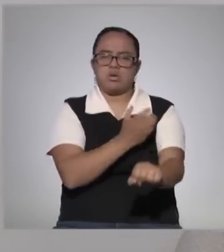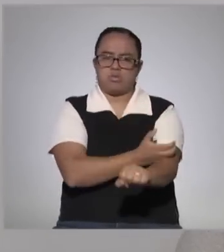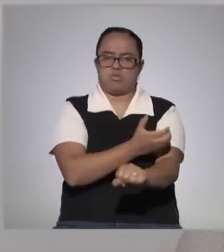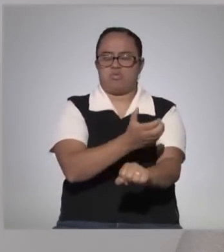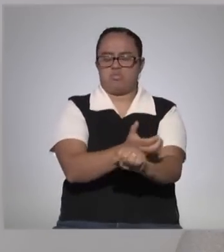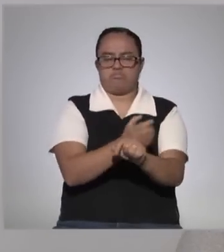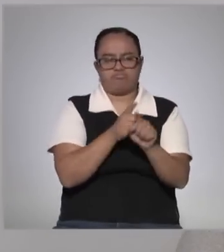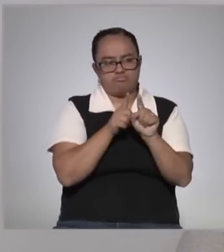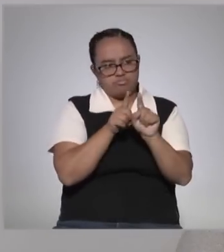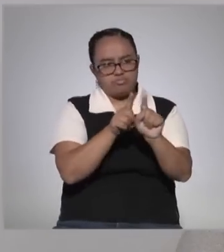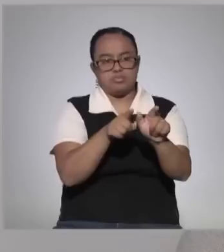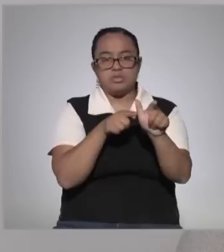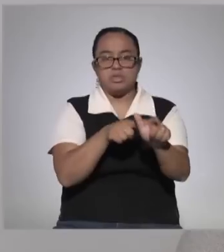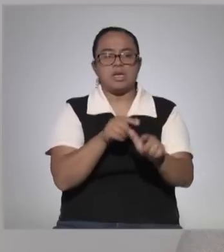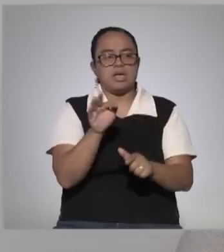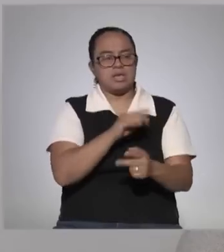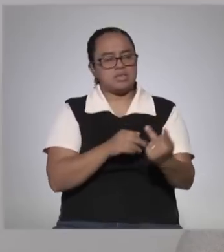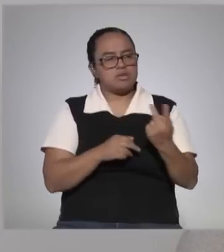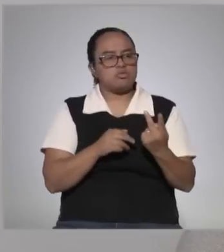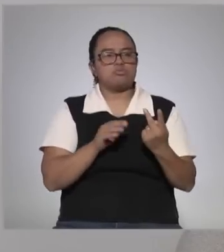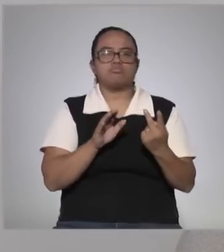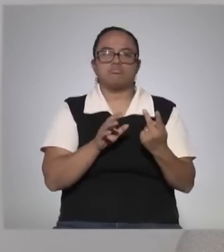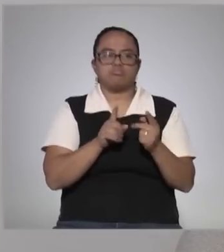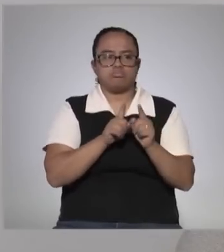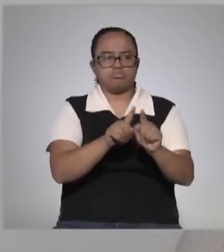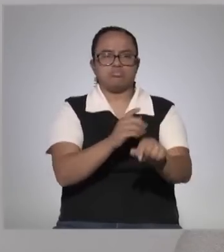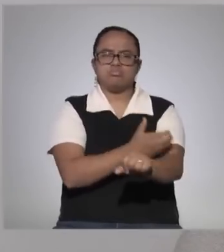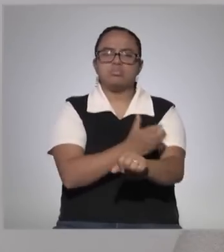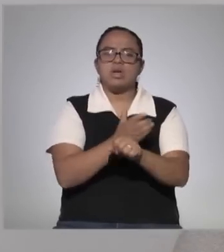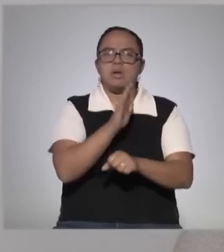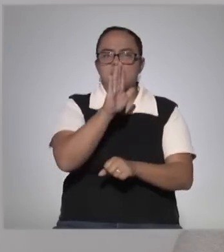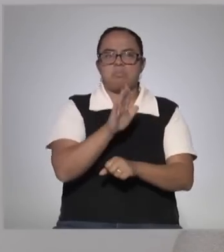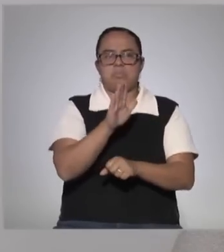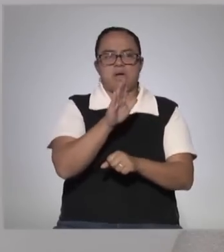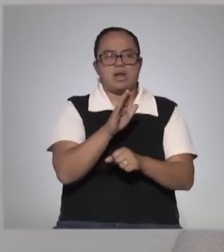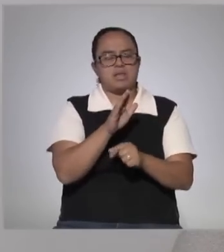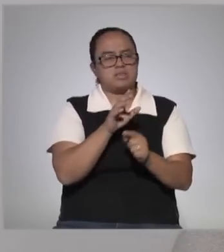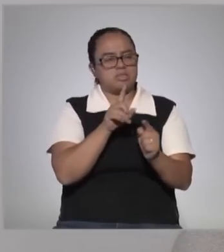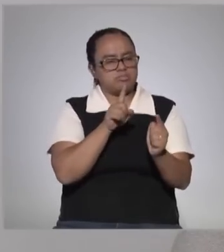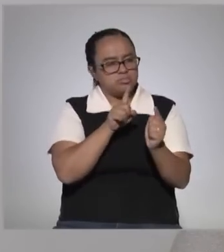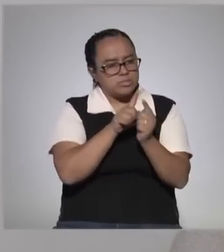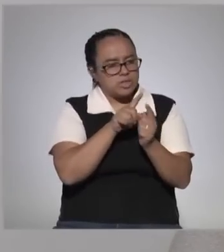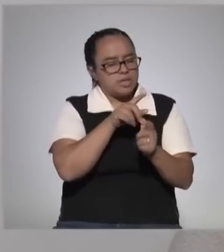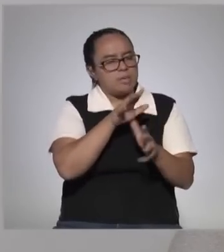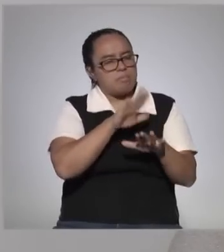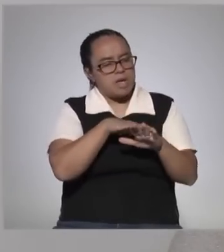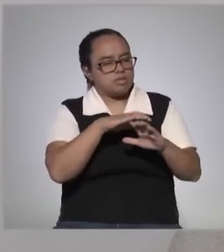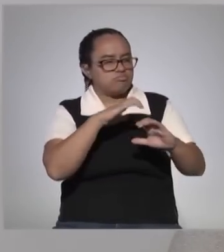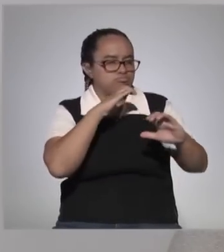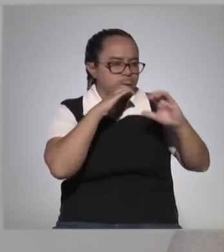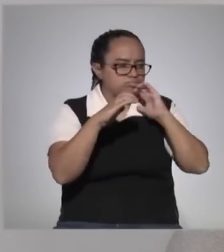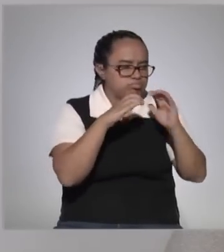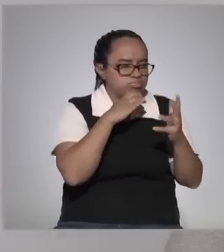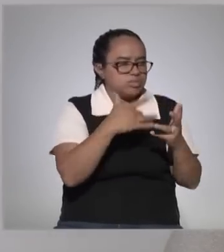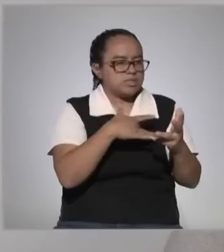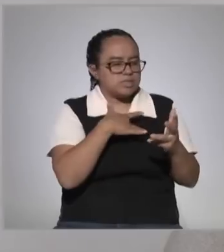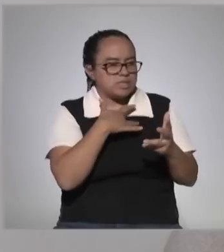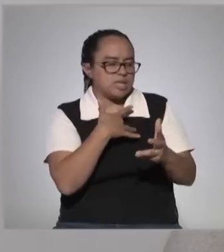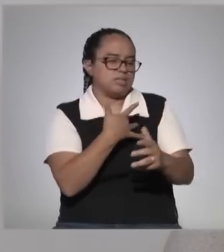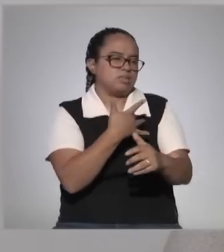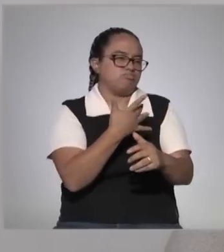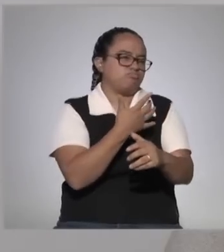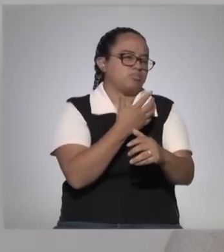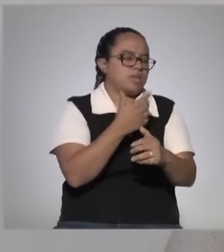haber más fraternidad, puede haber más contacto, comunicación,